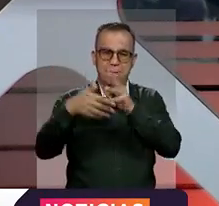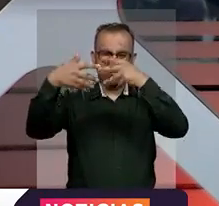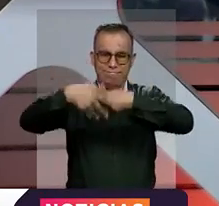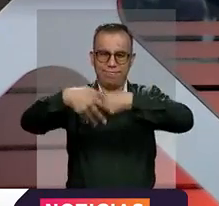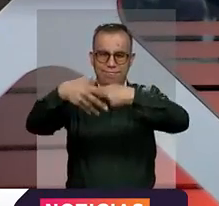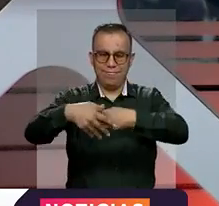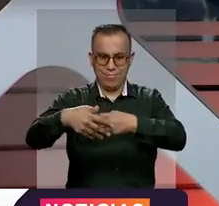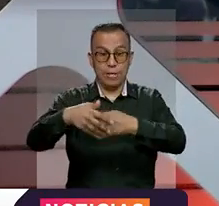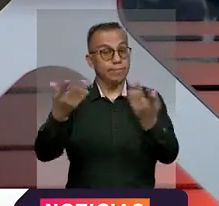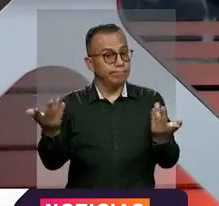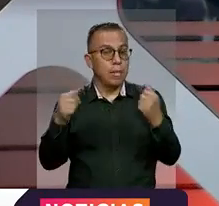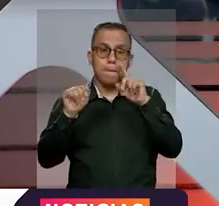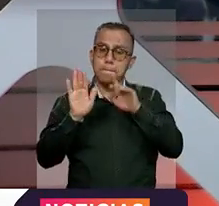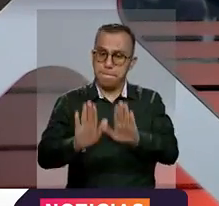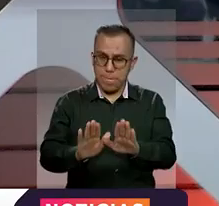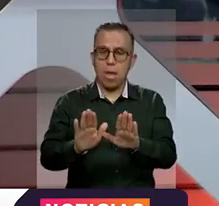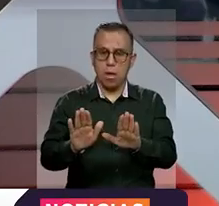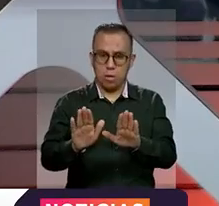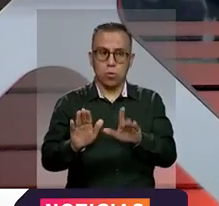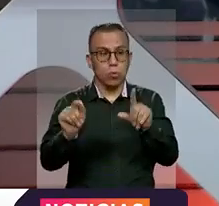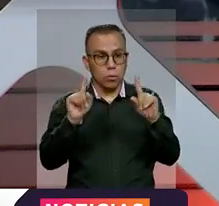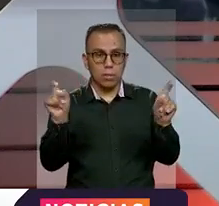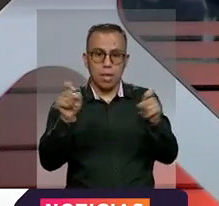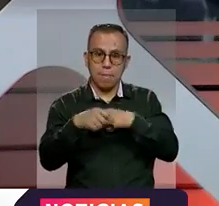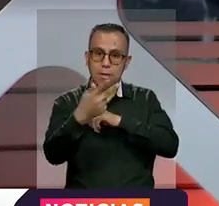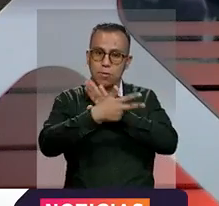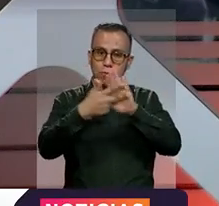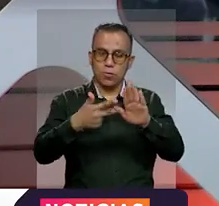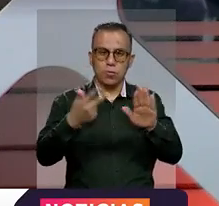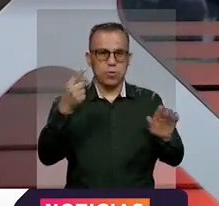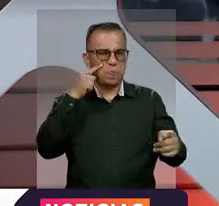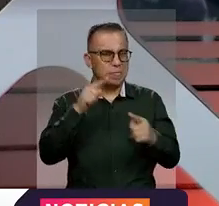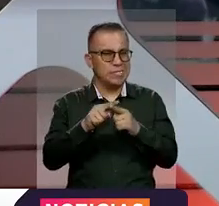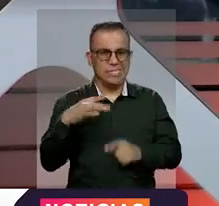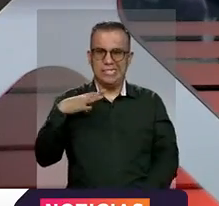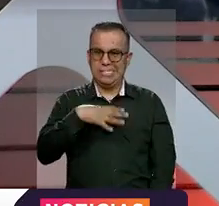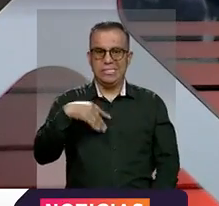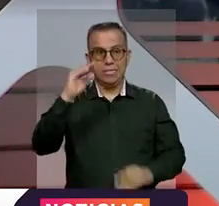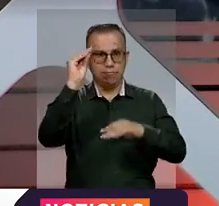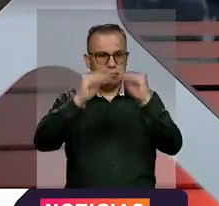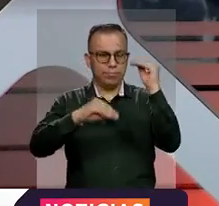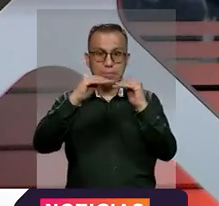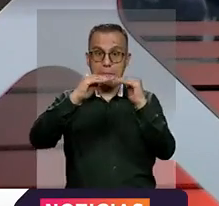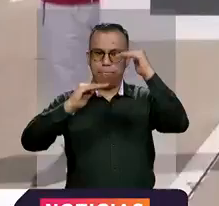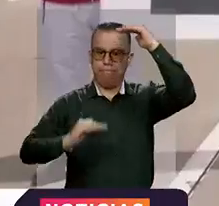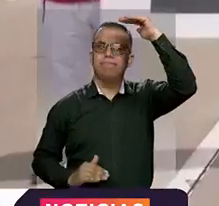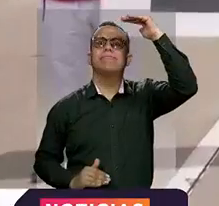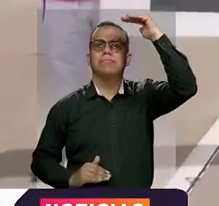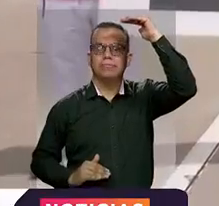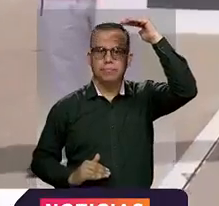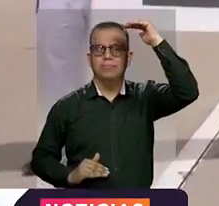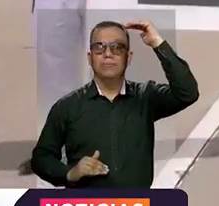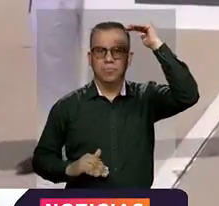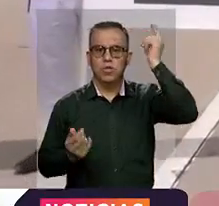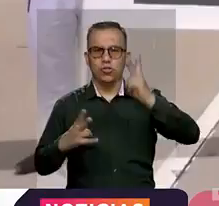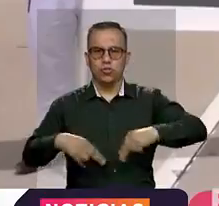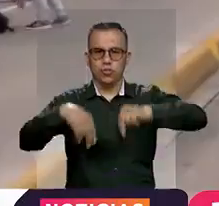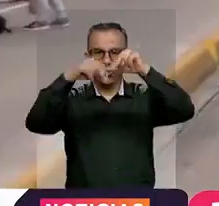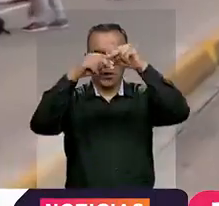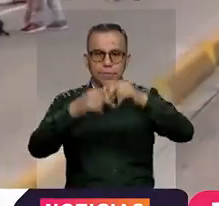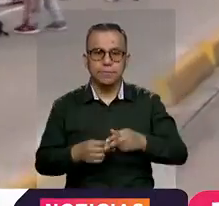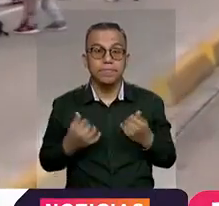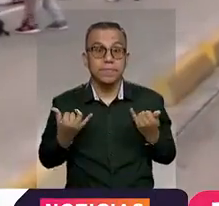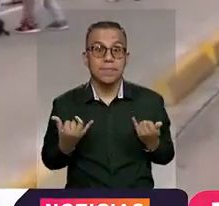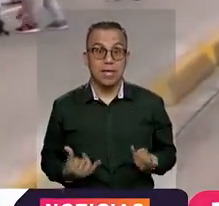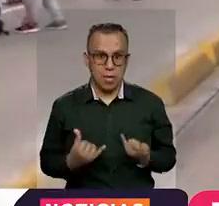social, que es un paro en el marco constitucional y la razón es la profunda desigualdad social. El comité señaló